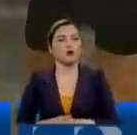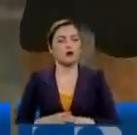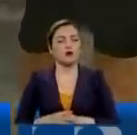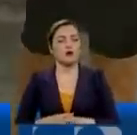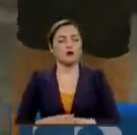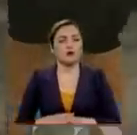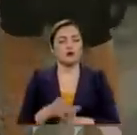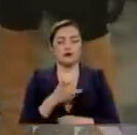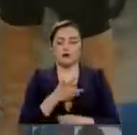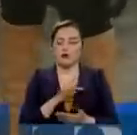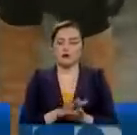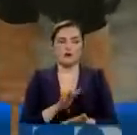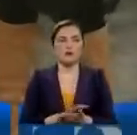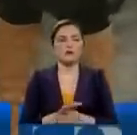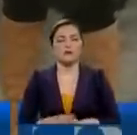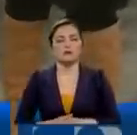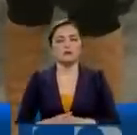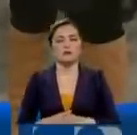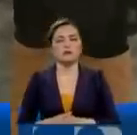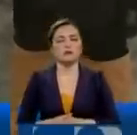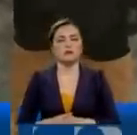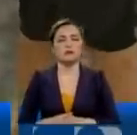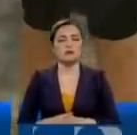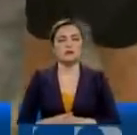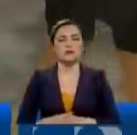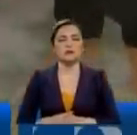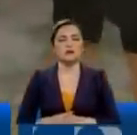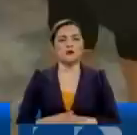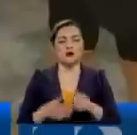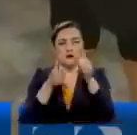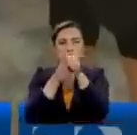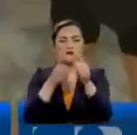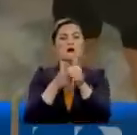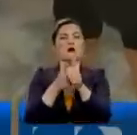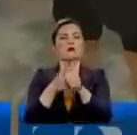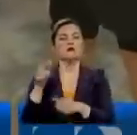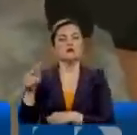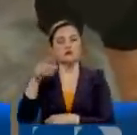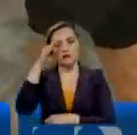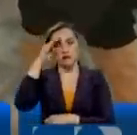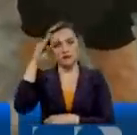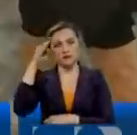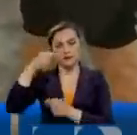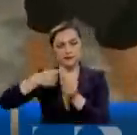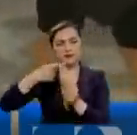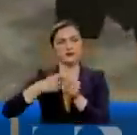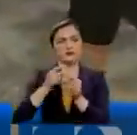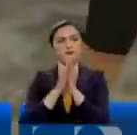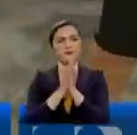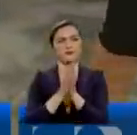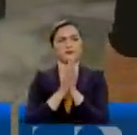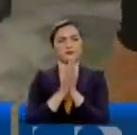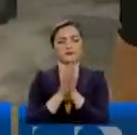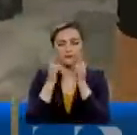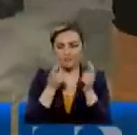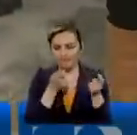sentir tranquilos. Así que hacemos también un llamado porque aquí muy cerca queda el regimiento Quito y pedimos también que se hagan